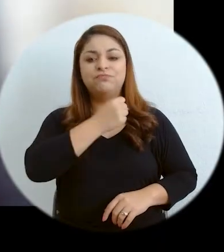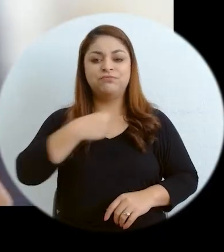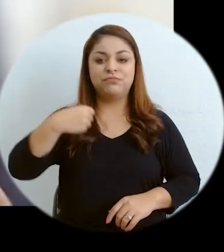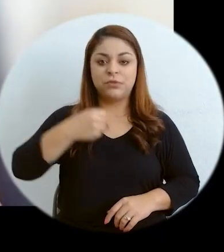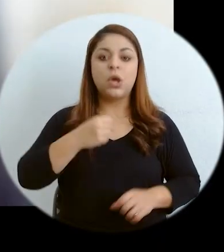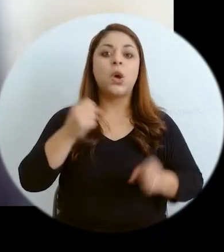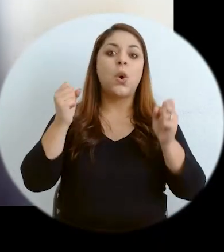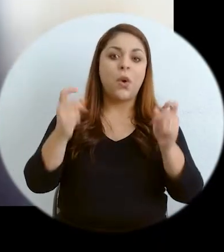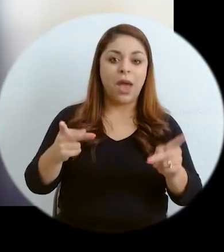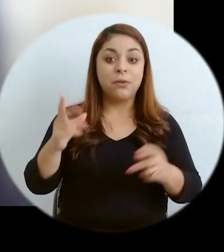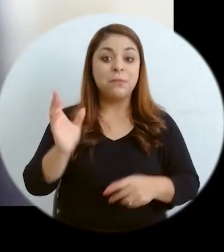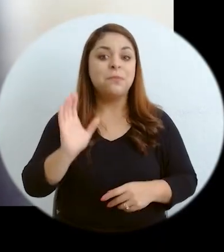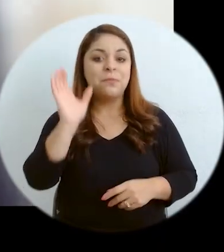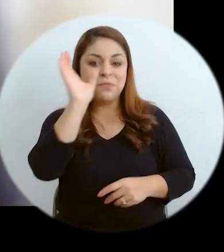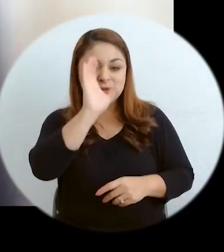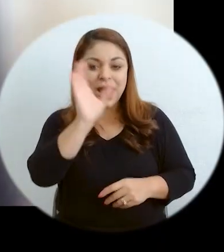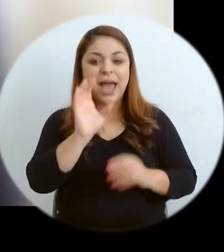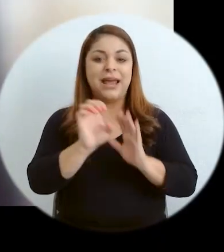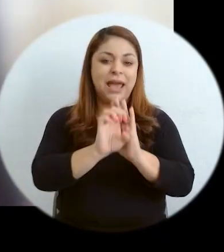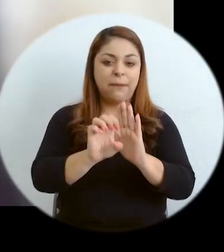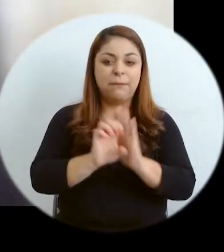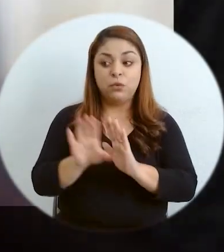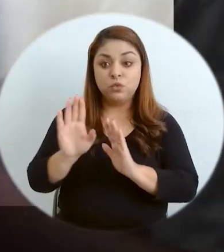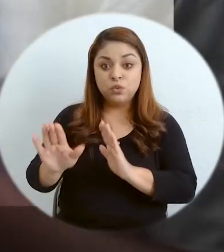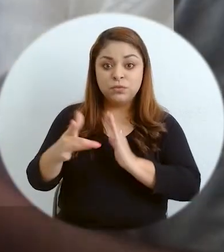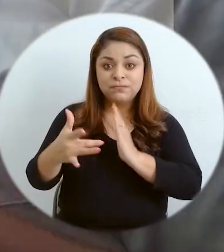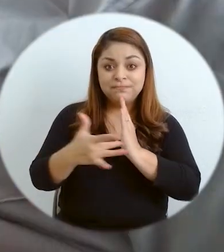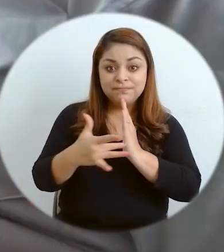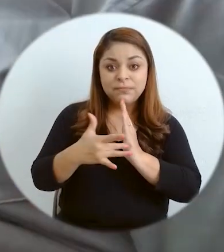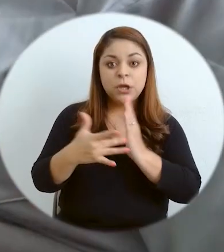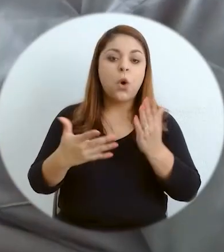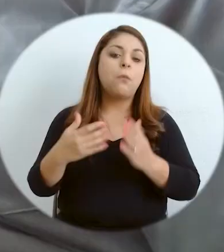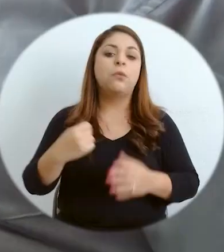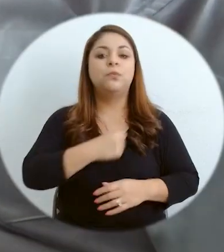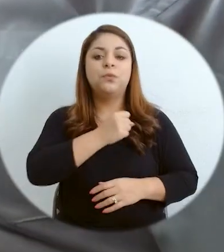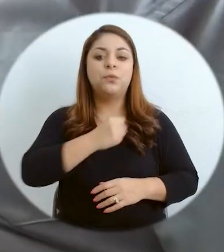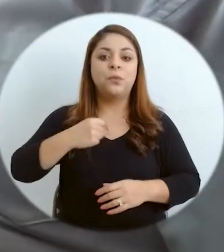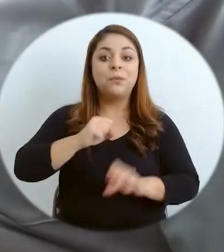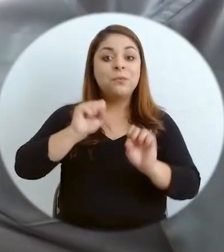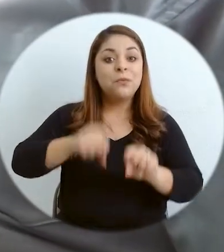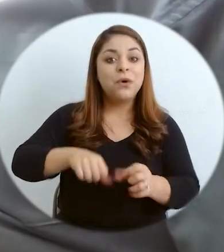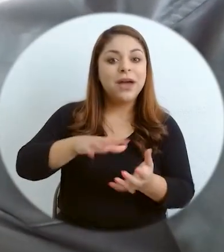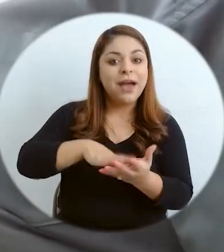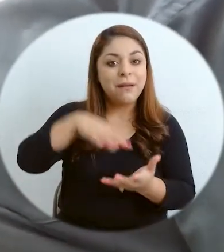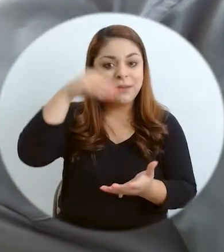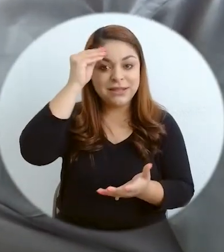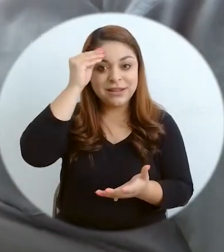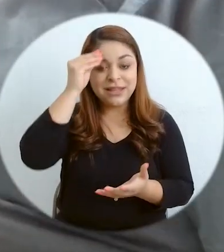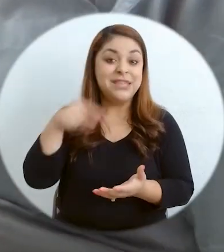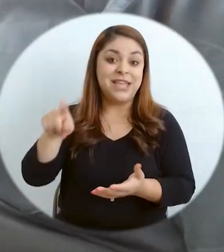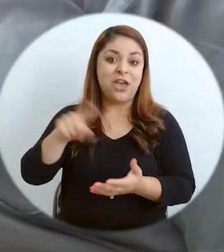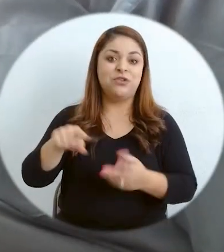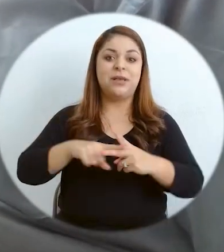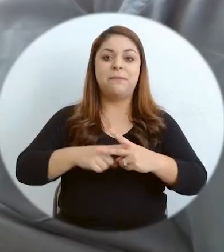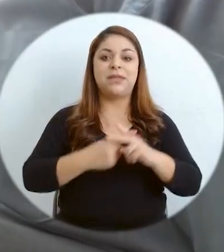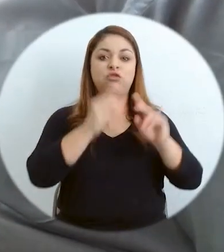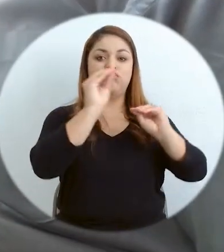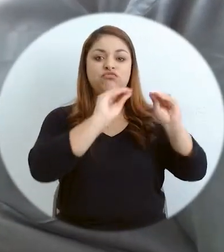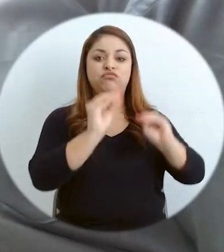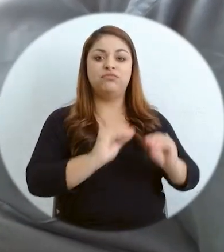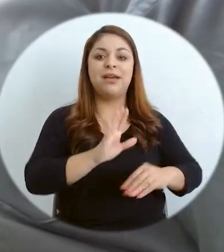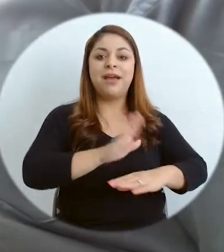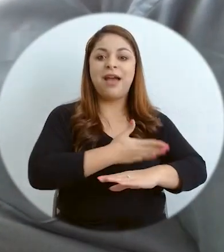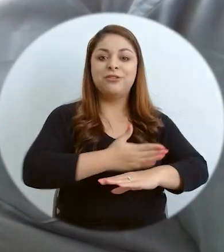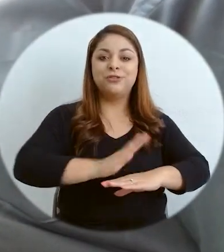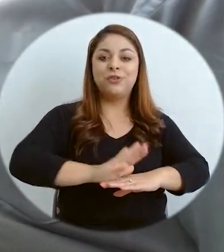Entonces, buscar cómo es la forma de que ellos tecnológicamente o por medio de un karaoke pudieran aprender y empezaron a hacer